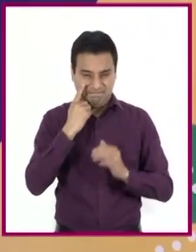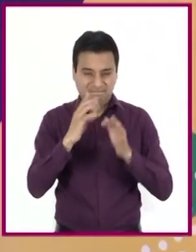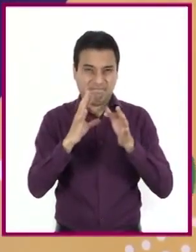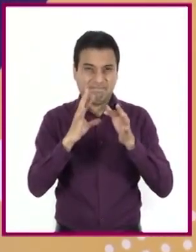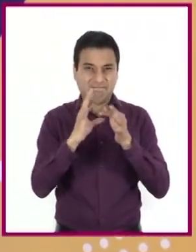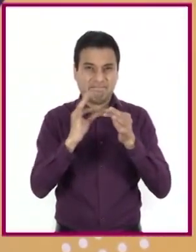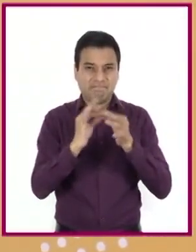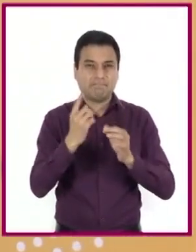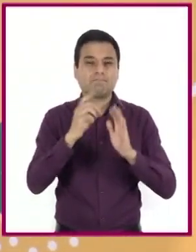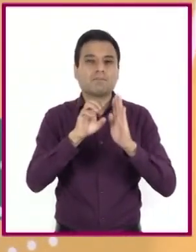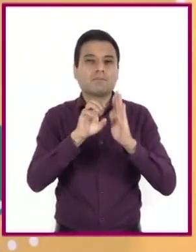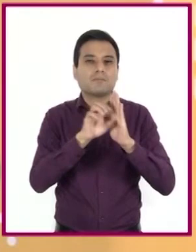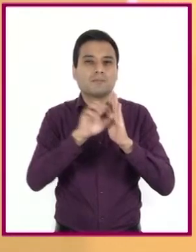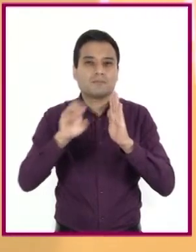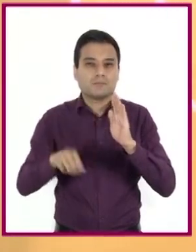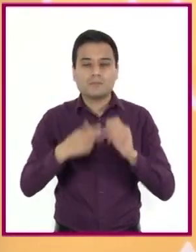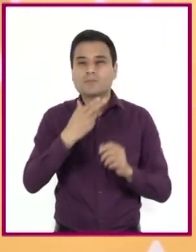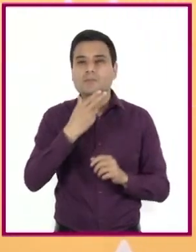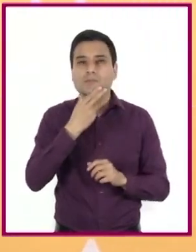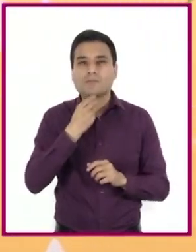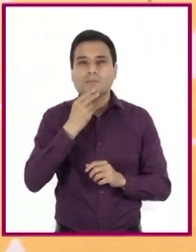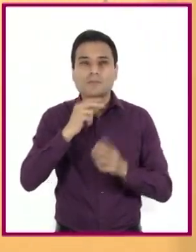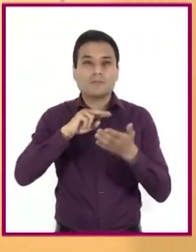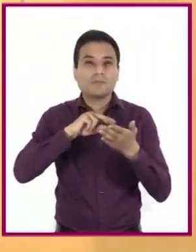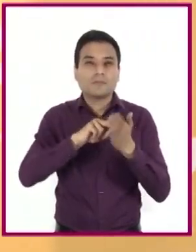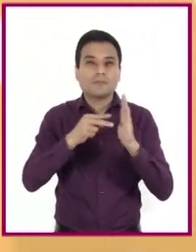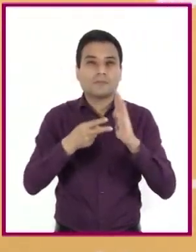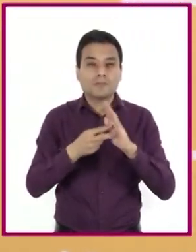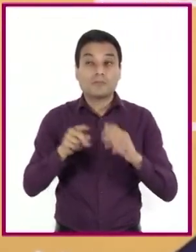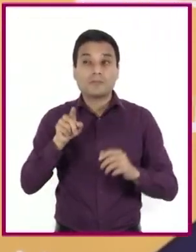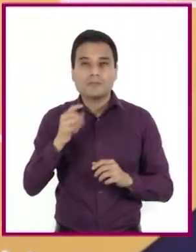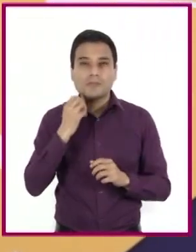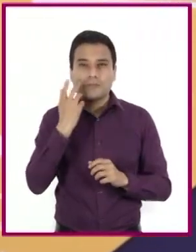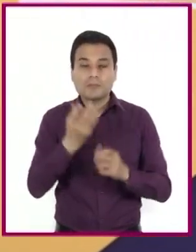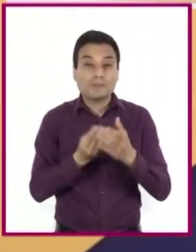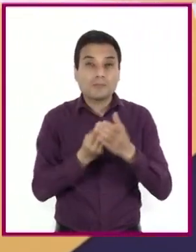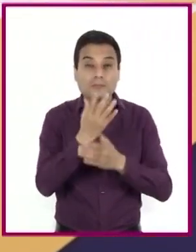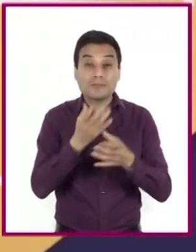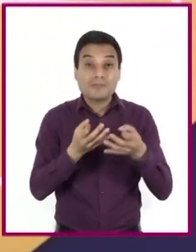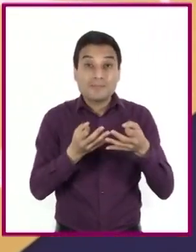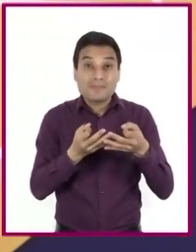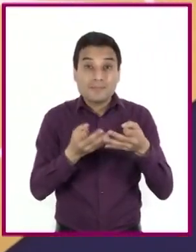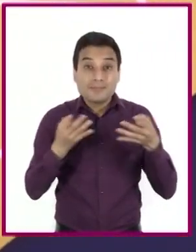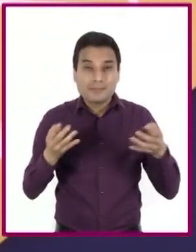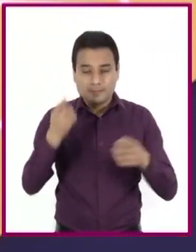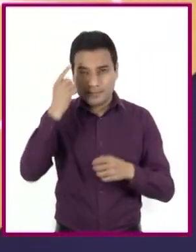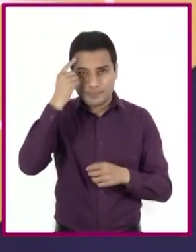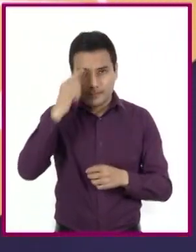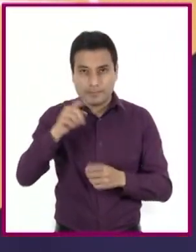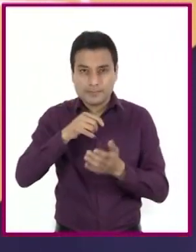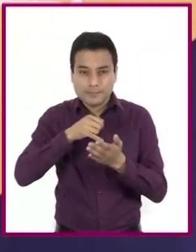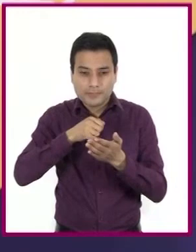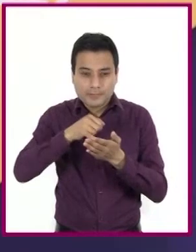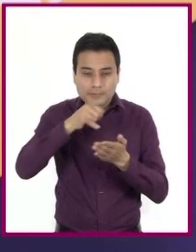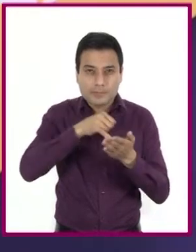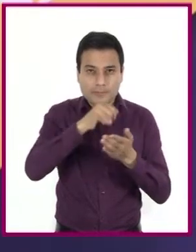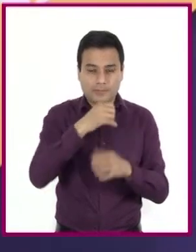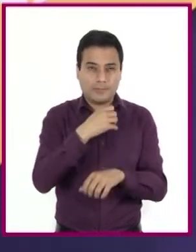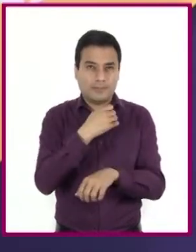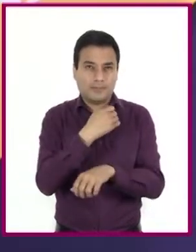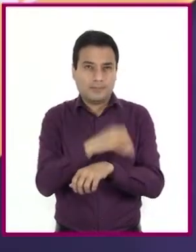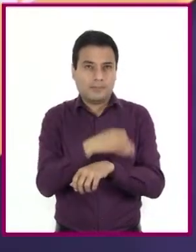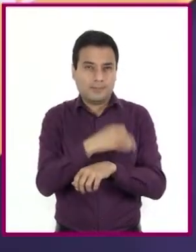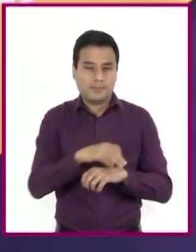caso donde un ingeniero agroindustrial está buscando nuevos terrenos para productos de agricultura temporal, los